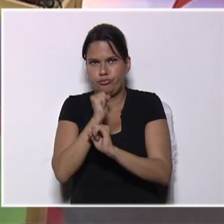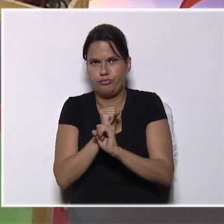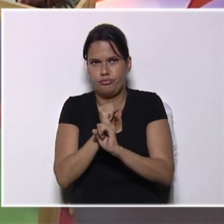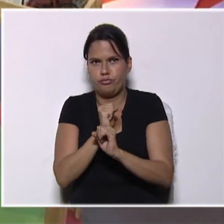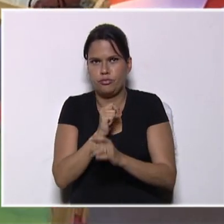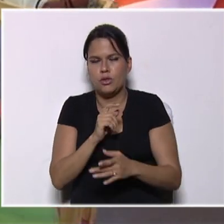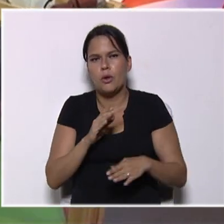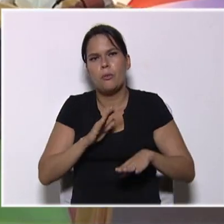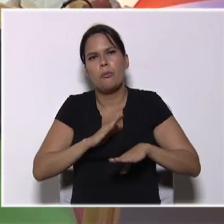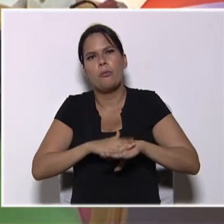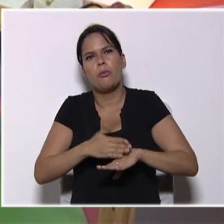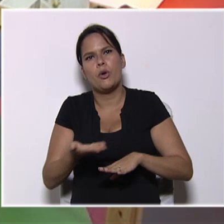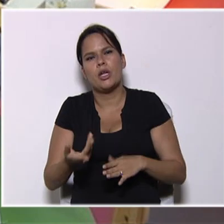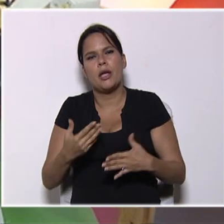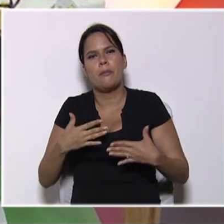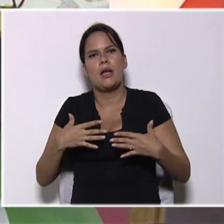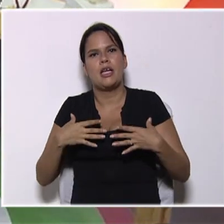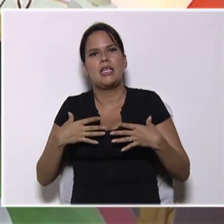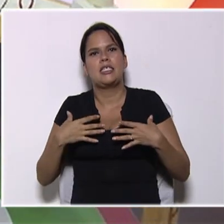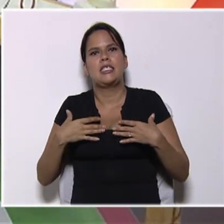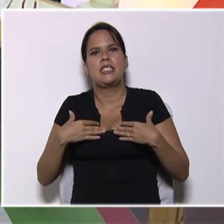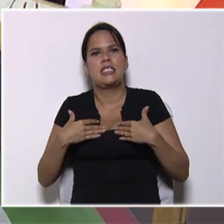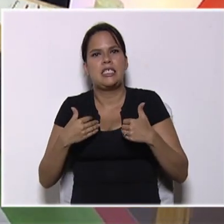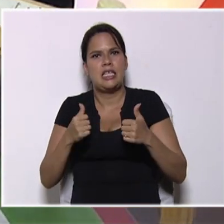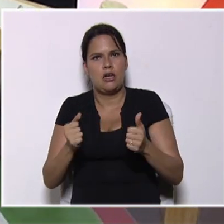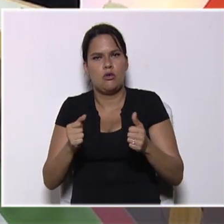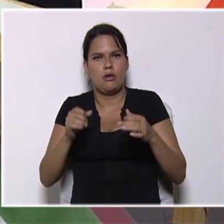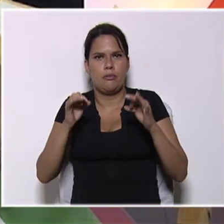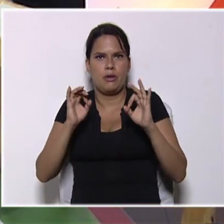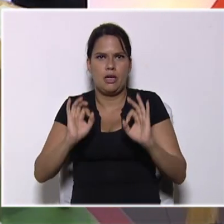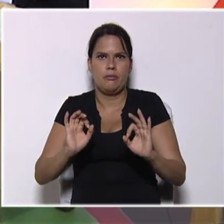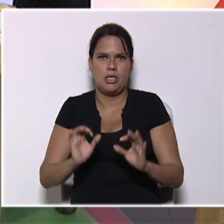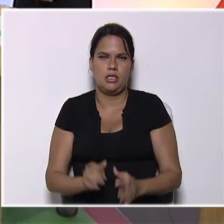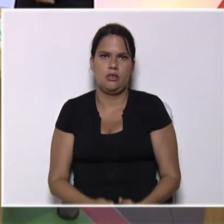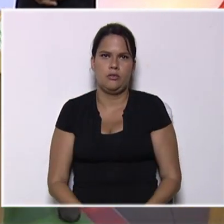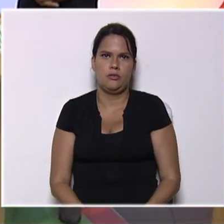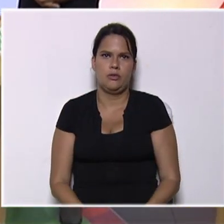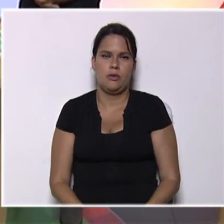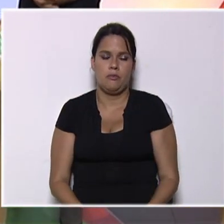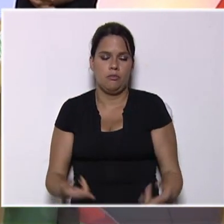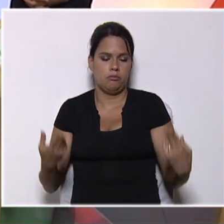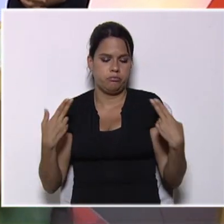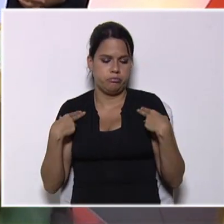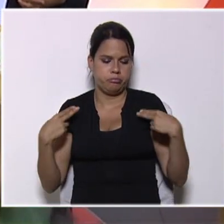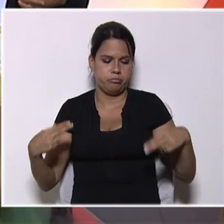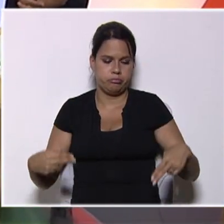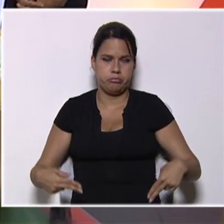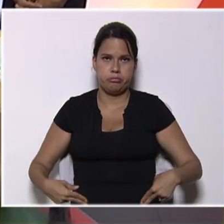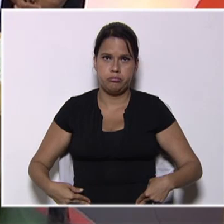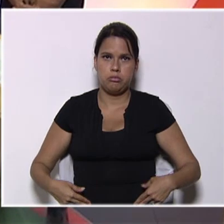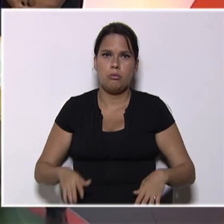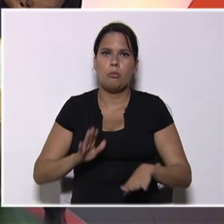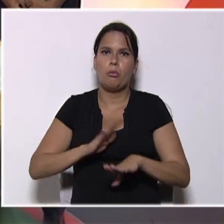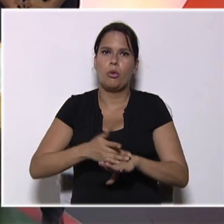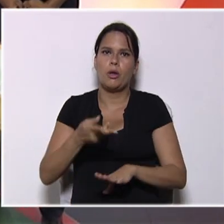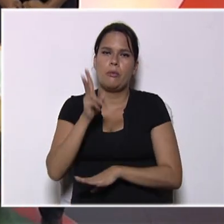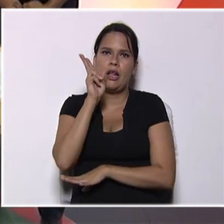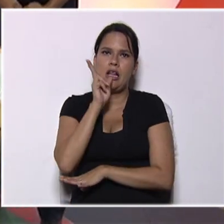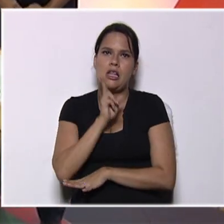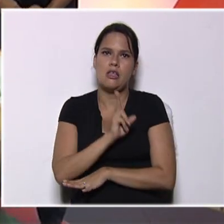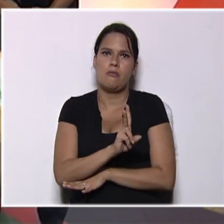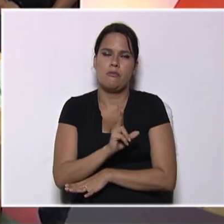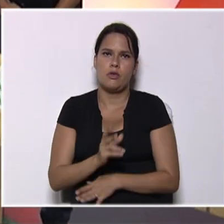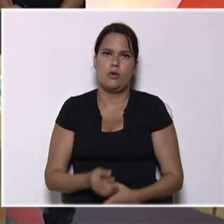es más saludable para el ambiente, ¿ok? Para el ser humano, porque es más limpio, genera